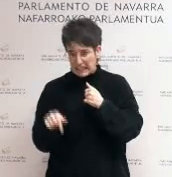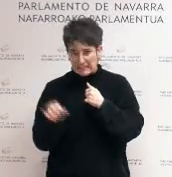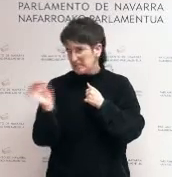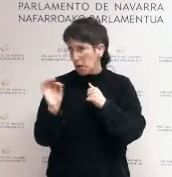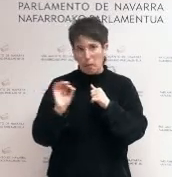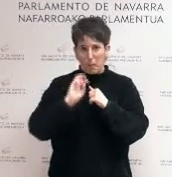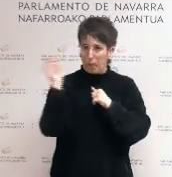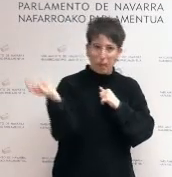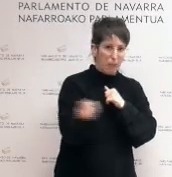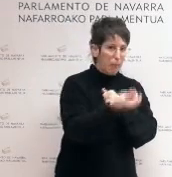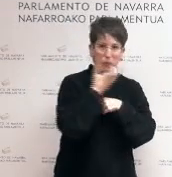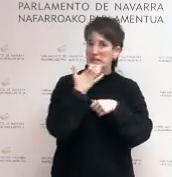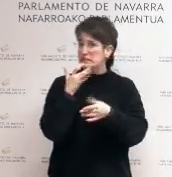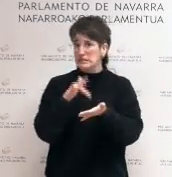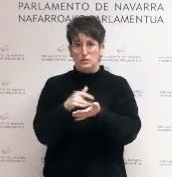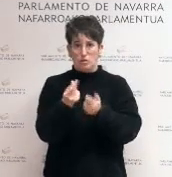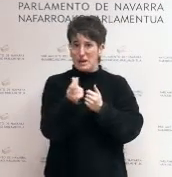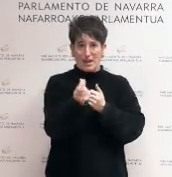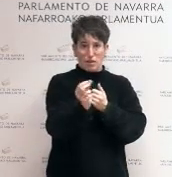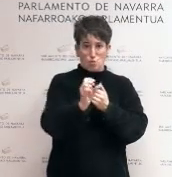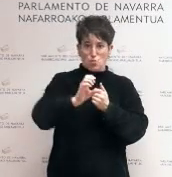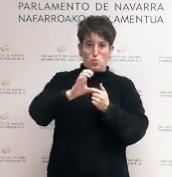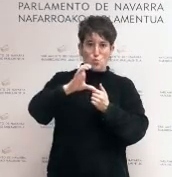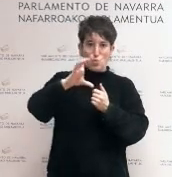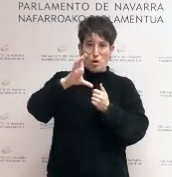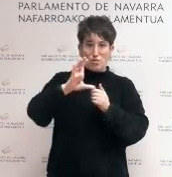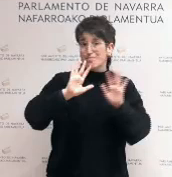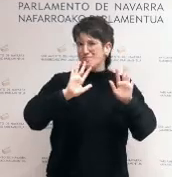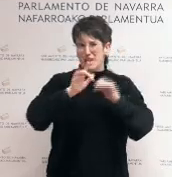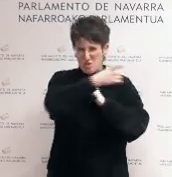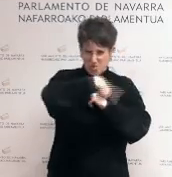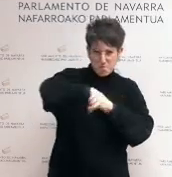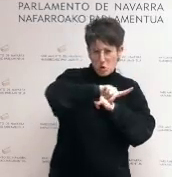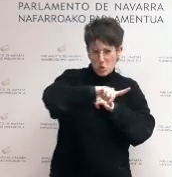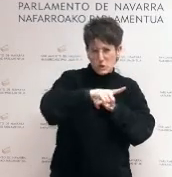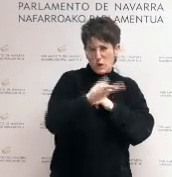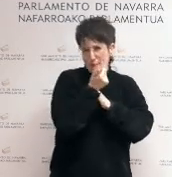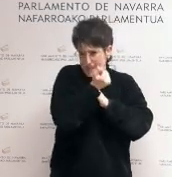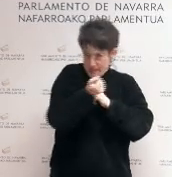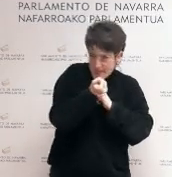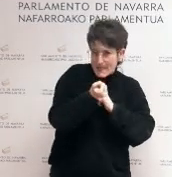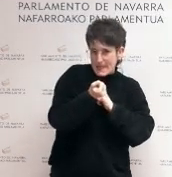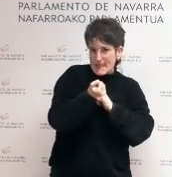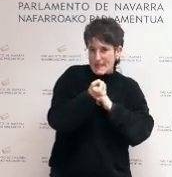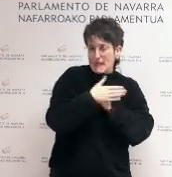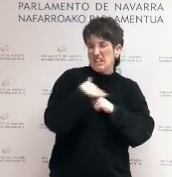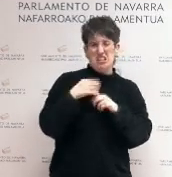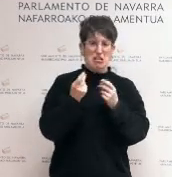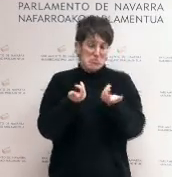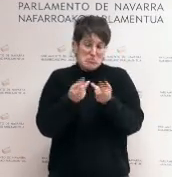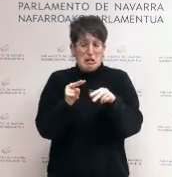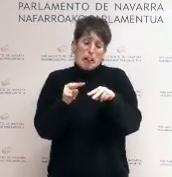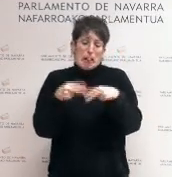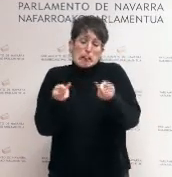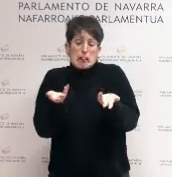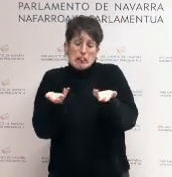venir. Pero ustedes han preferido ser rácanos y escasos en la respuesta.